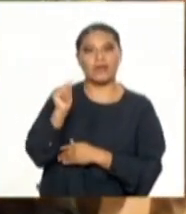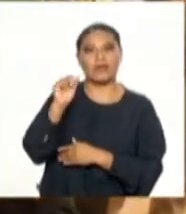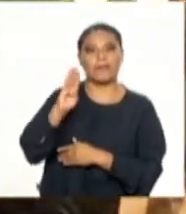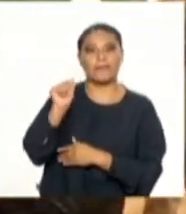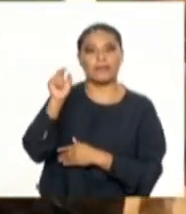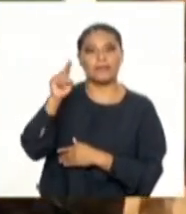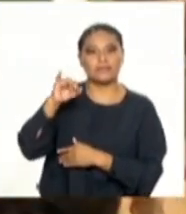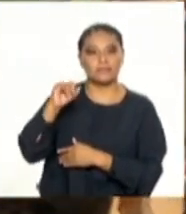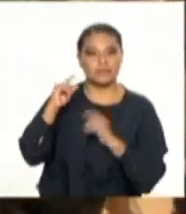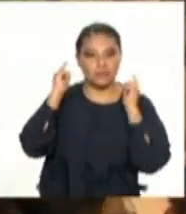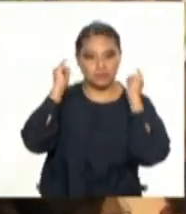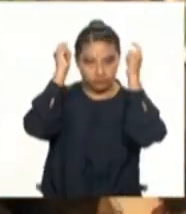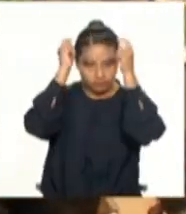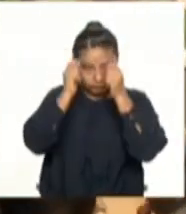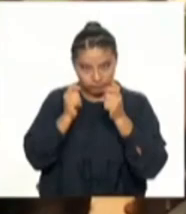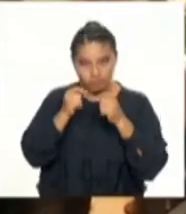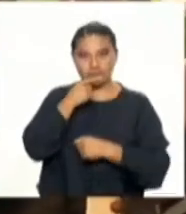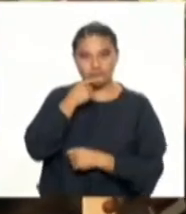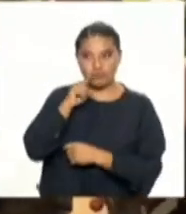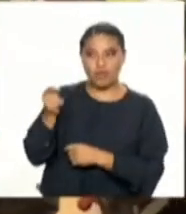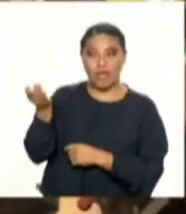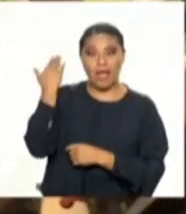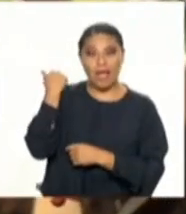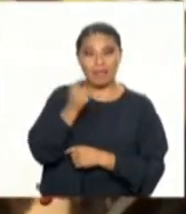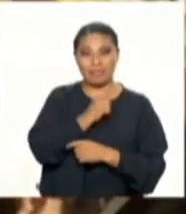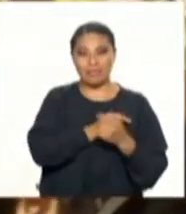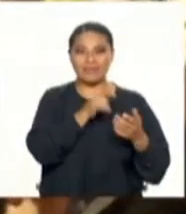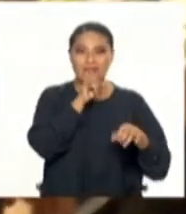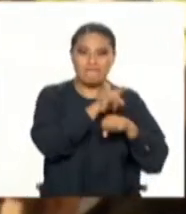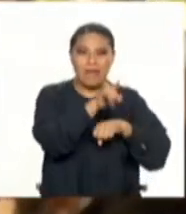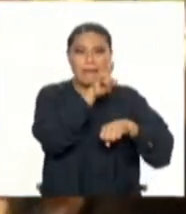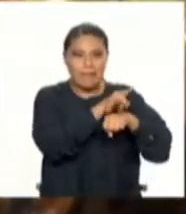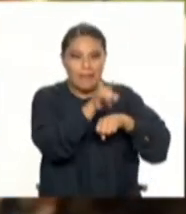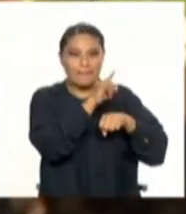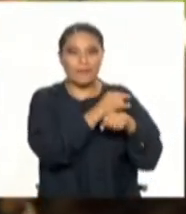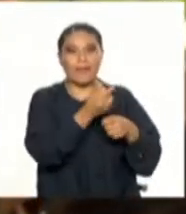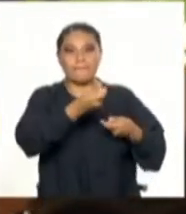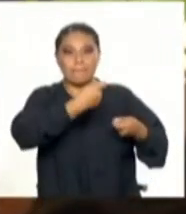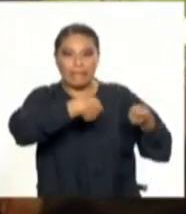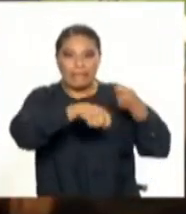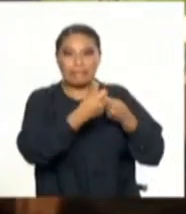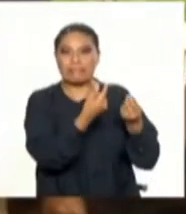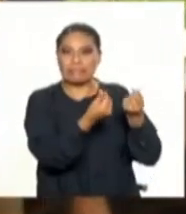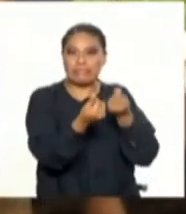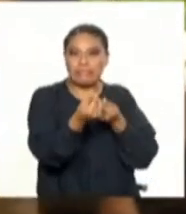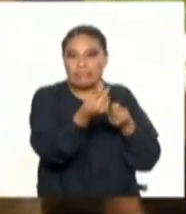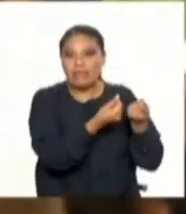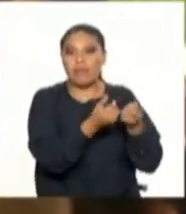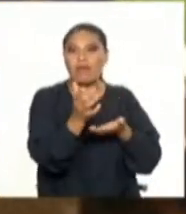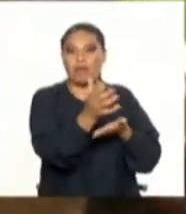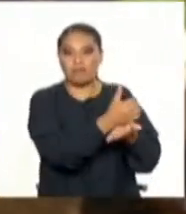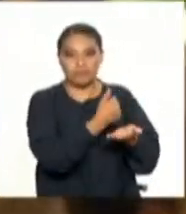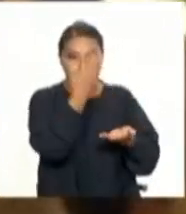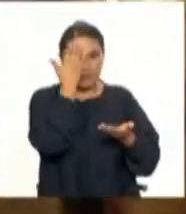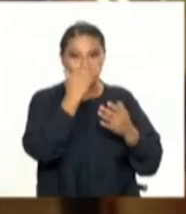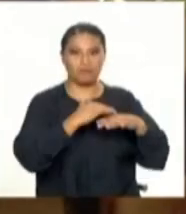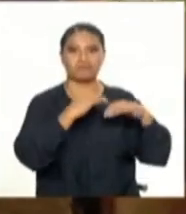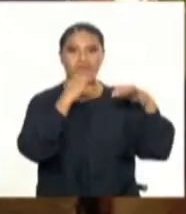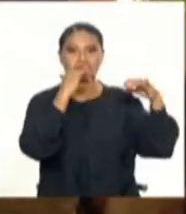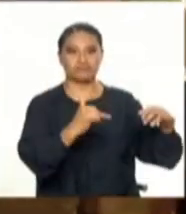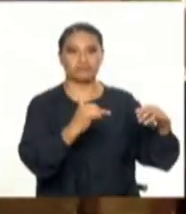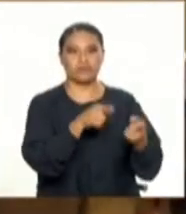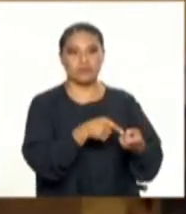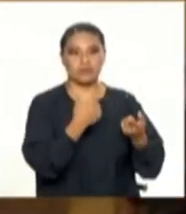el capuchón Pamela Cabanillas, la joven que estafó a cientos de personas. Ustedes recordarán cuando entró a faltas a conciertos, lo que le terminó